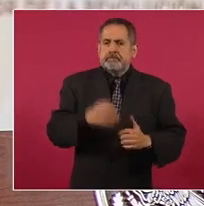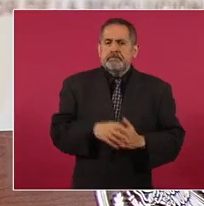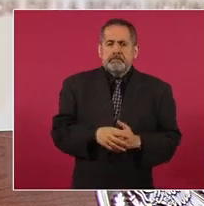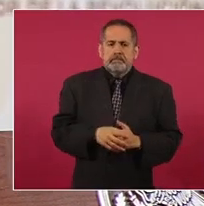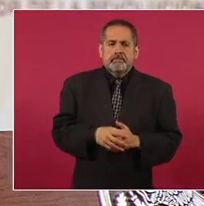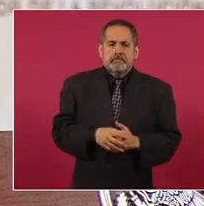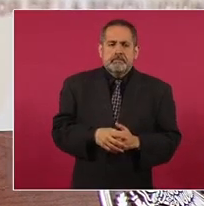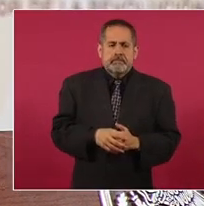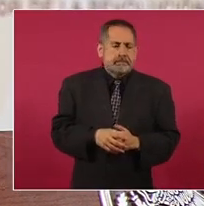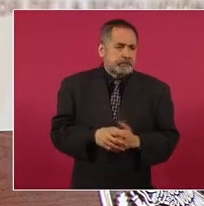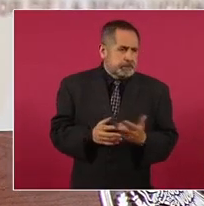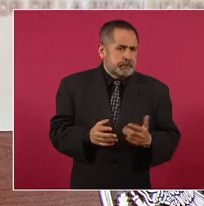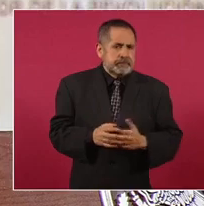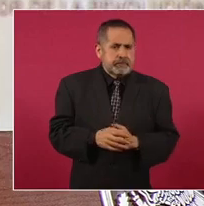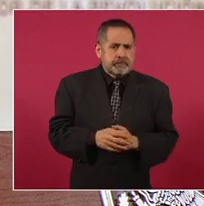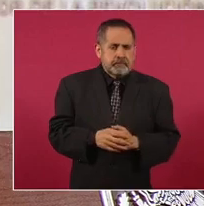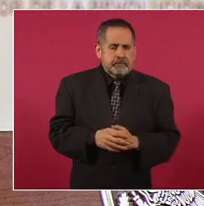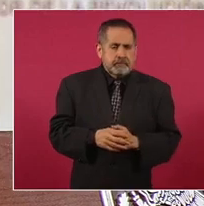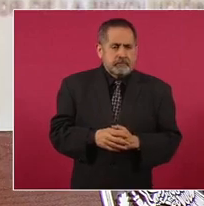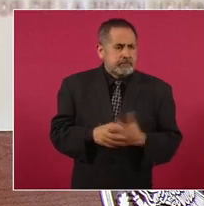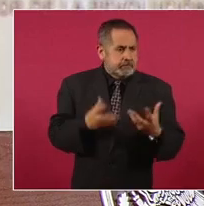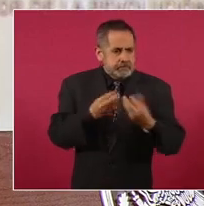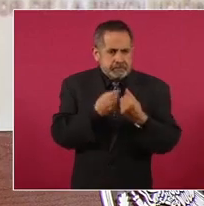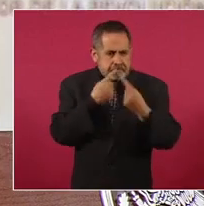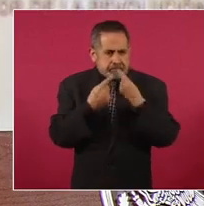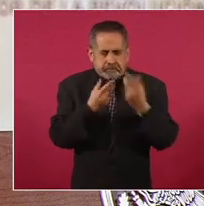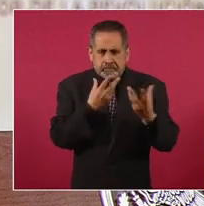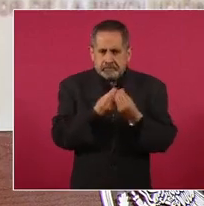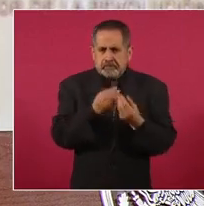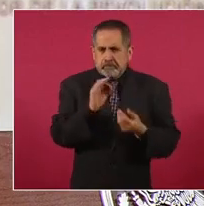si no hay colaboración,